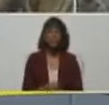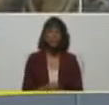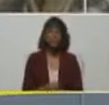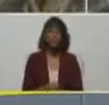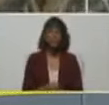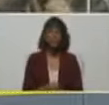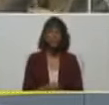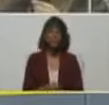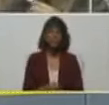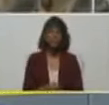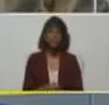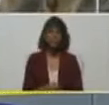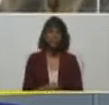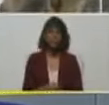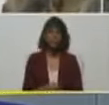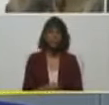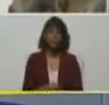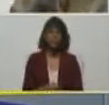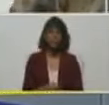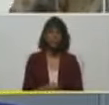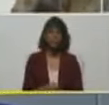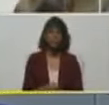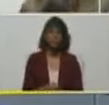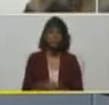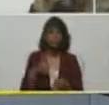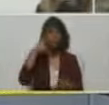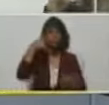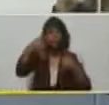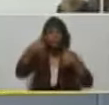¿Se habla? ¿Se escucha? Está bien.